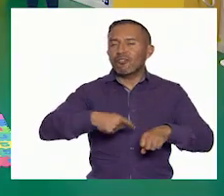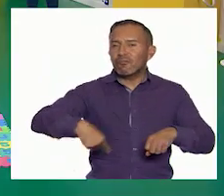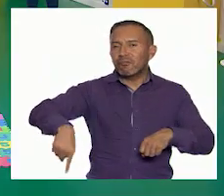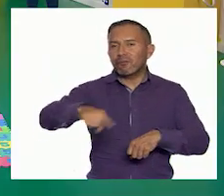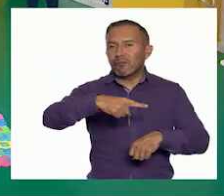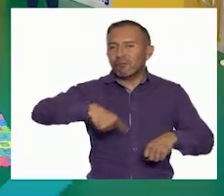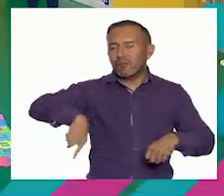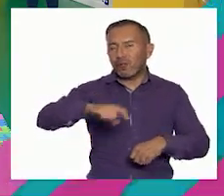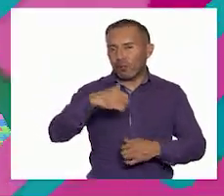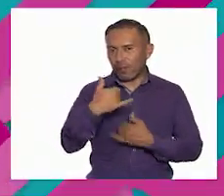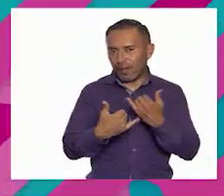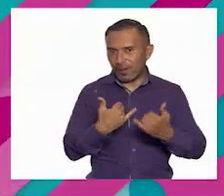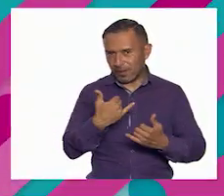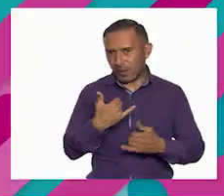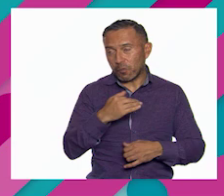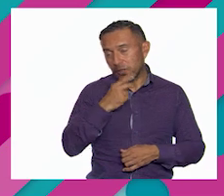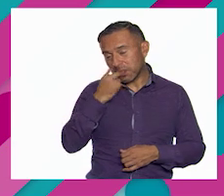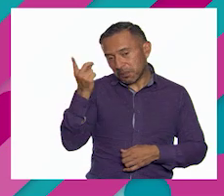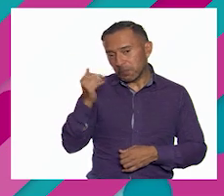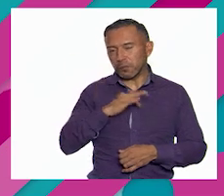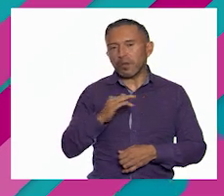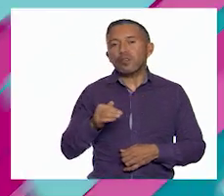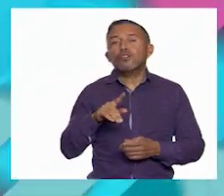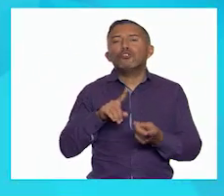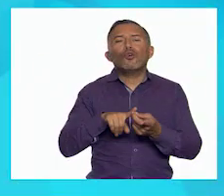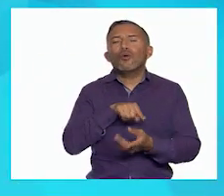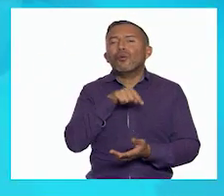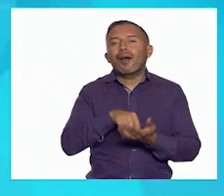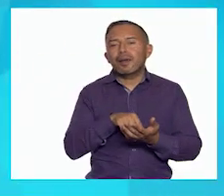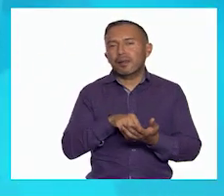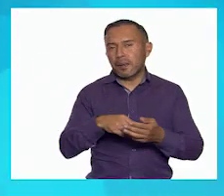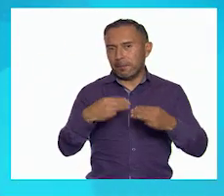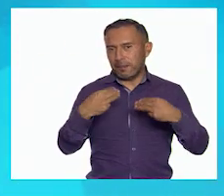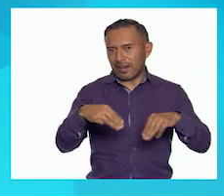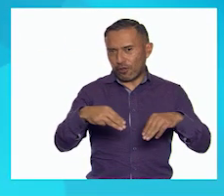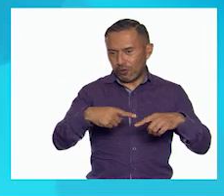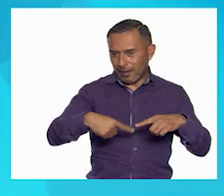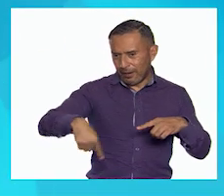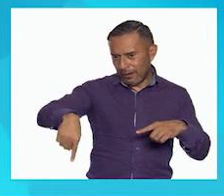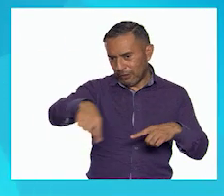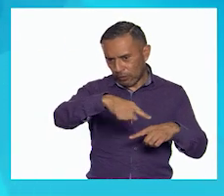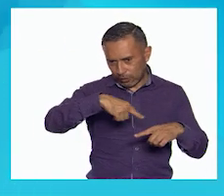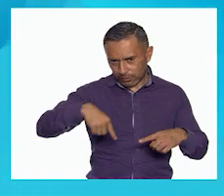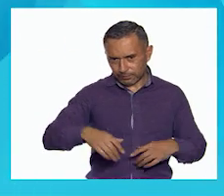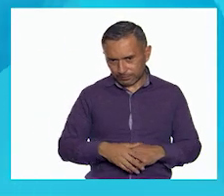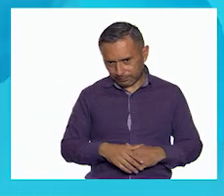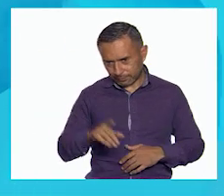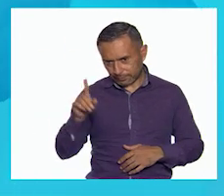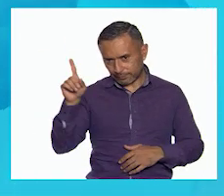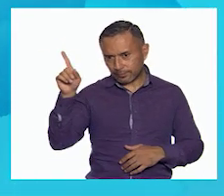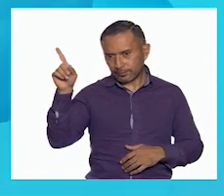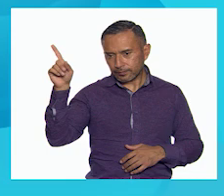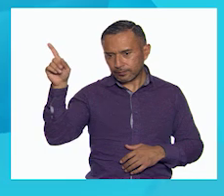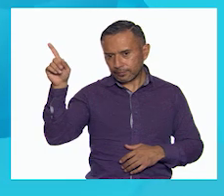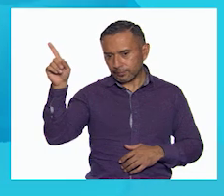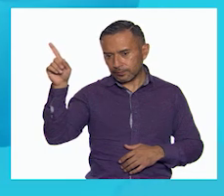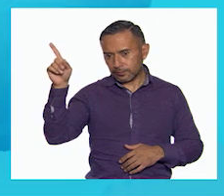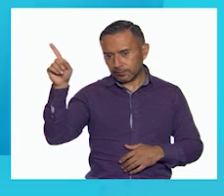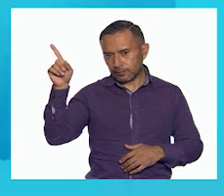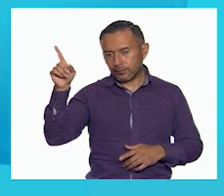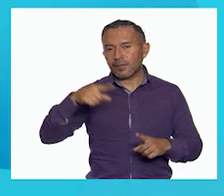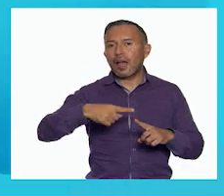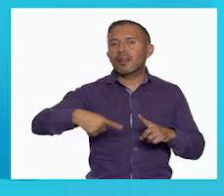escribimos alrededor del mercado? Muy bien, escriban alrededor del mercado.